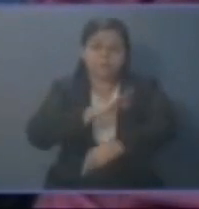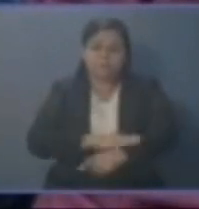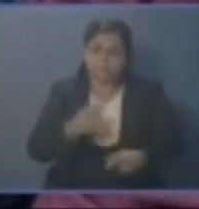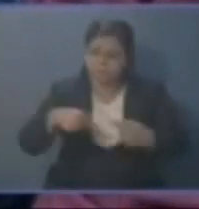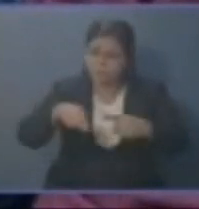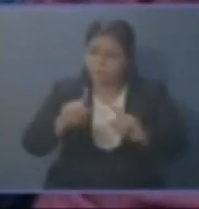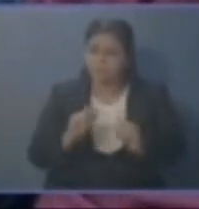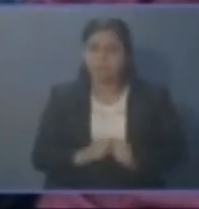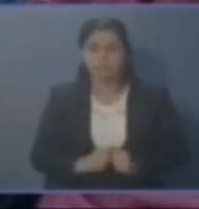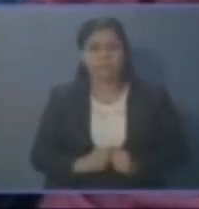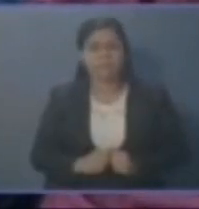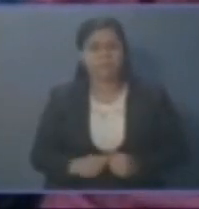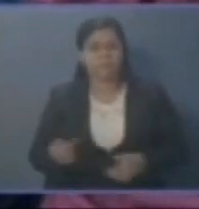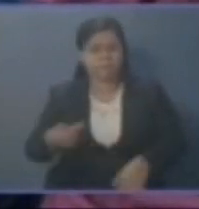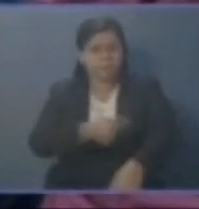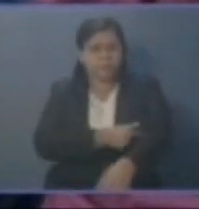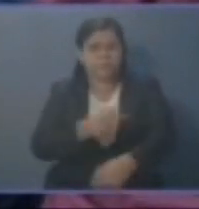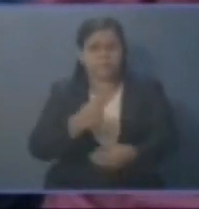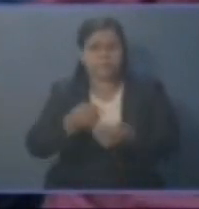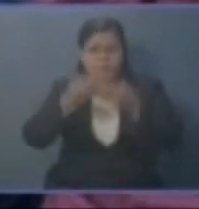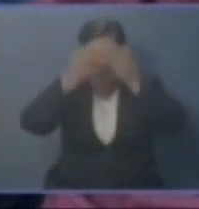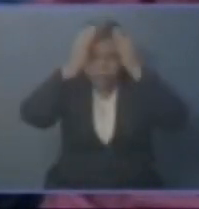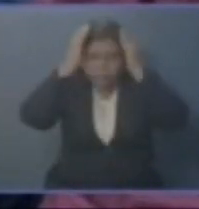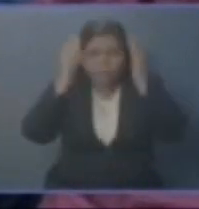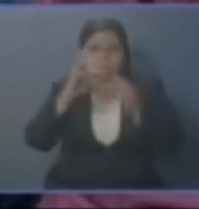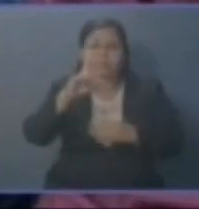nosotros. El Hospital Rosales,